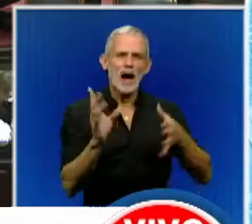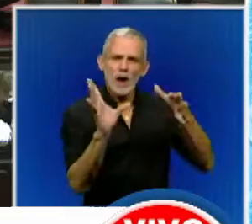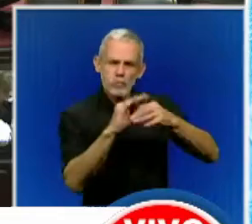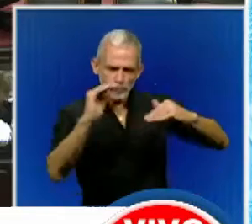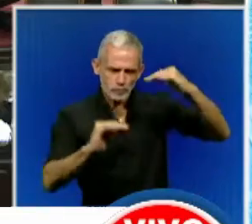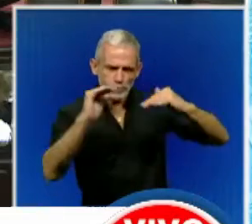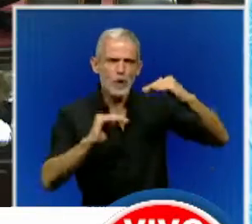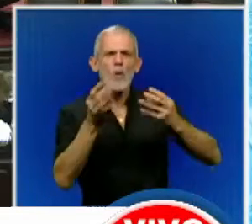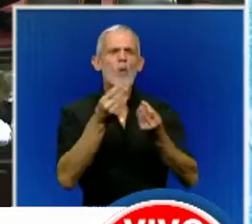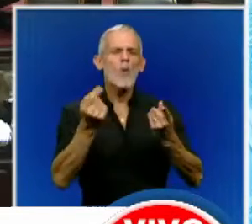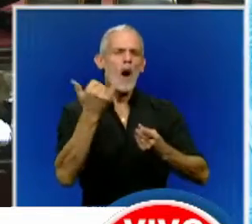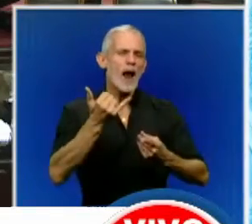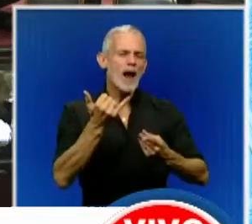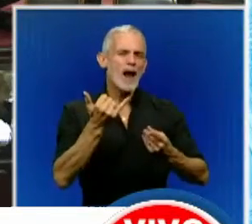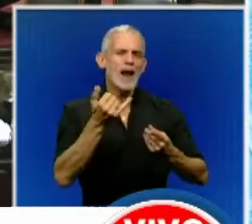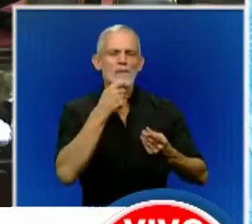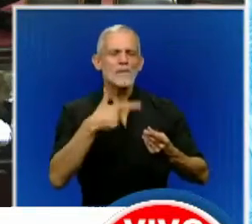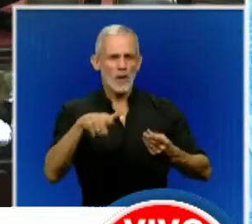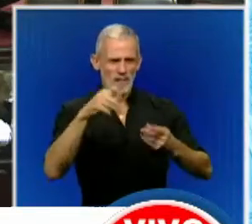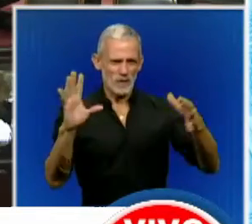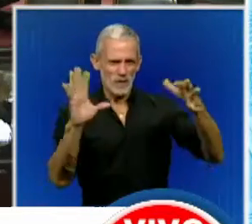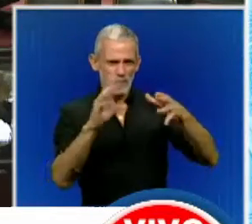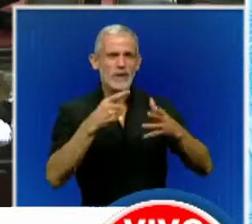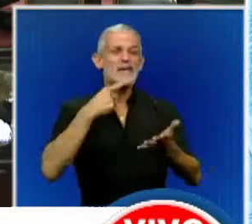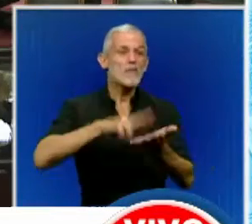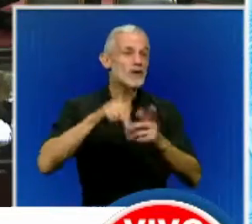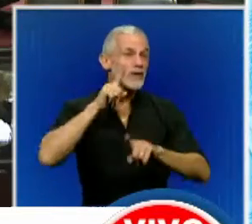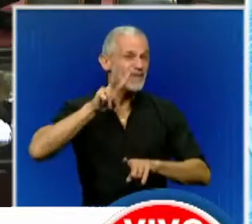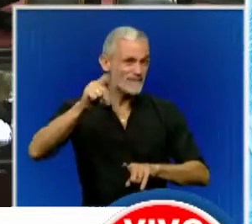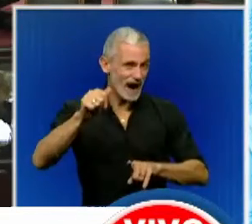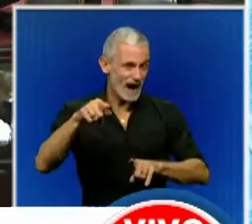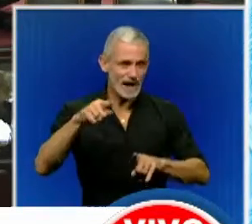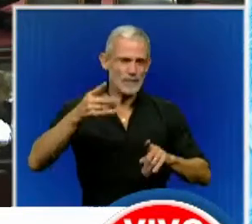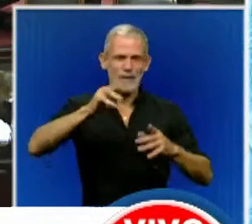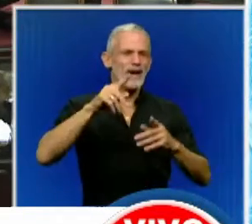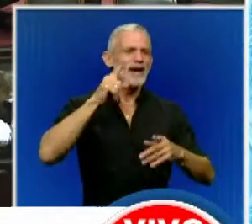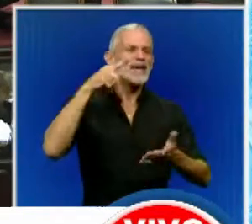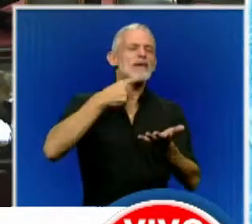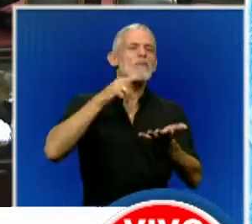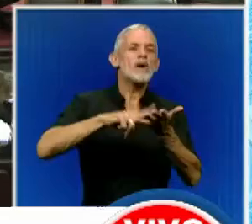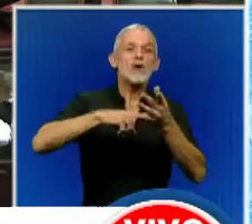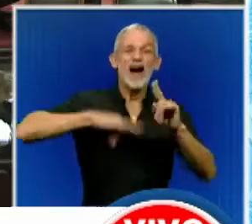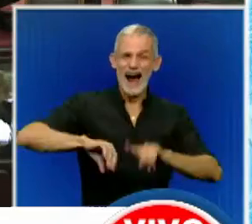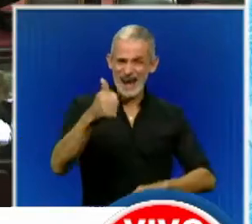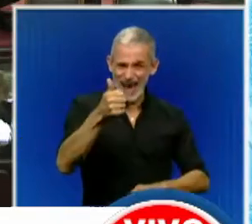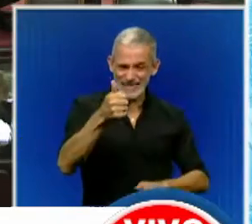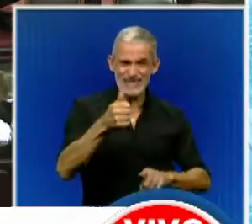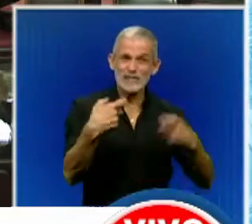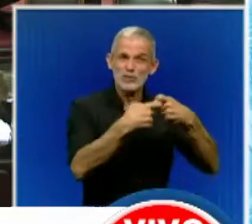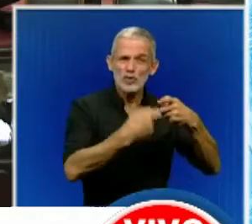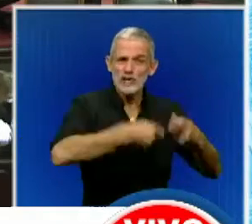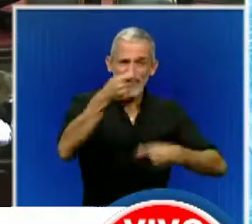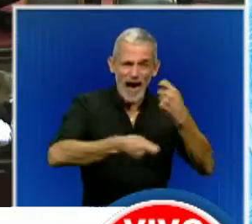relación entre en el impuesto a las ganancias entre lo que aportan las